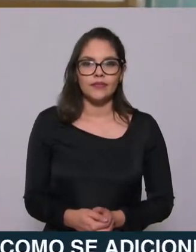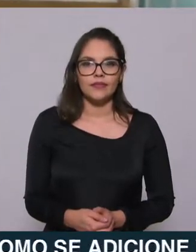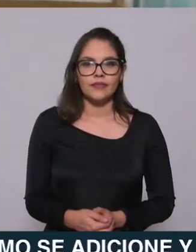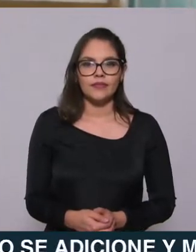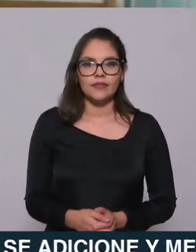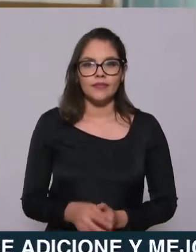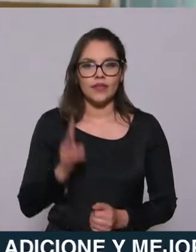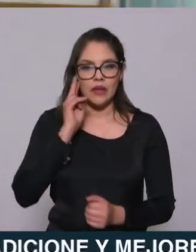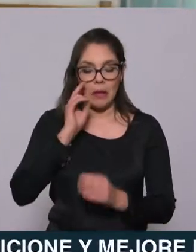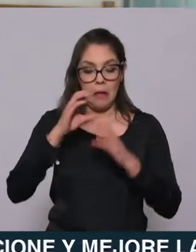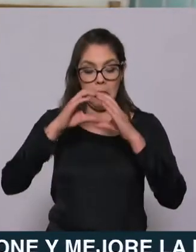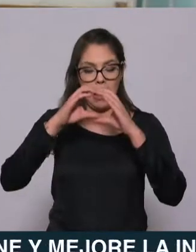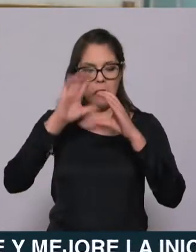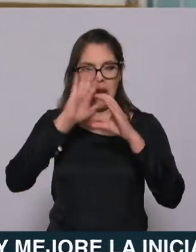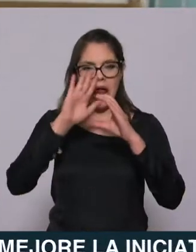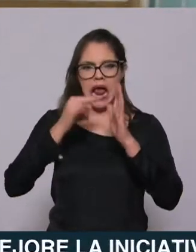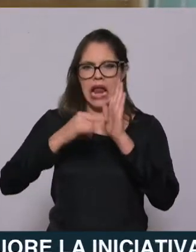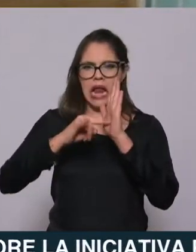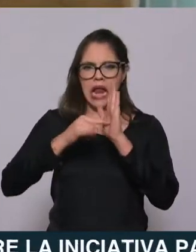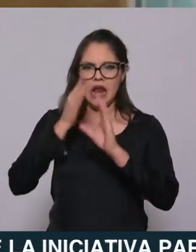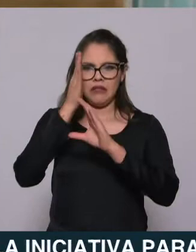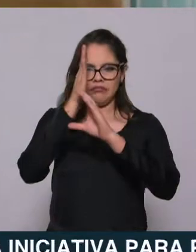Partes tu pelota como si fuera un reloj.